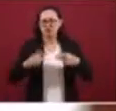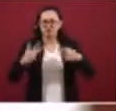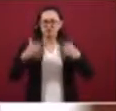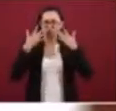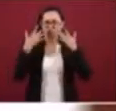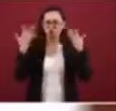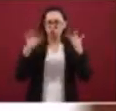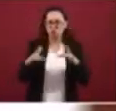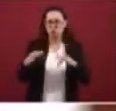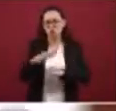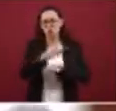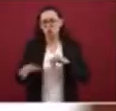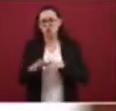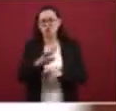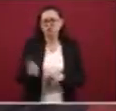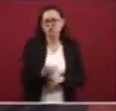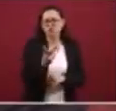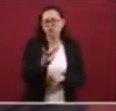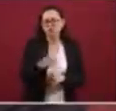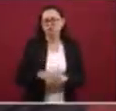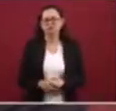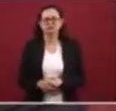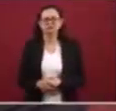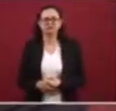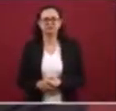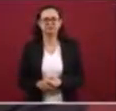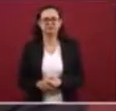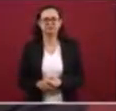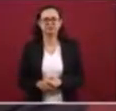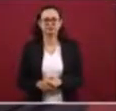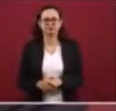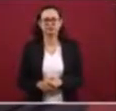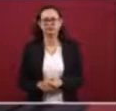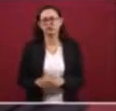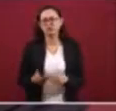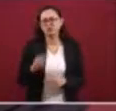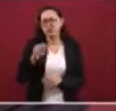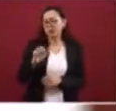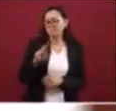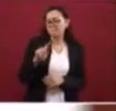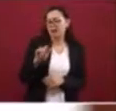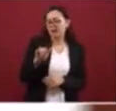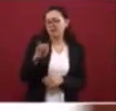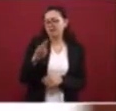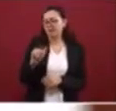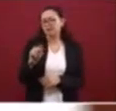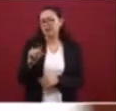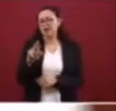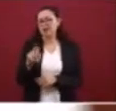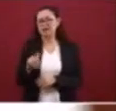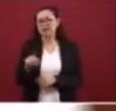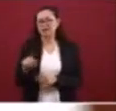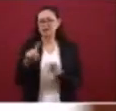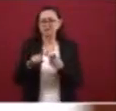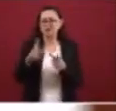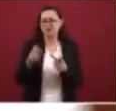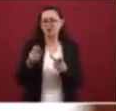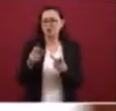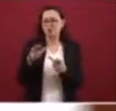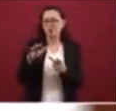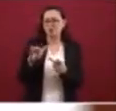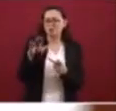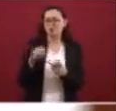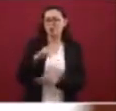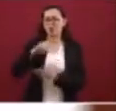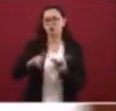para preguntarle por último, presidente, si usted ve bien que Martí Batres y Porfirio Muñoz Ledo queden otra vez al frente de